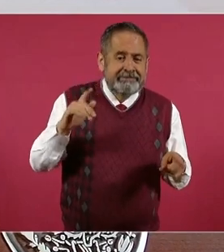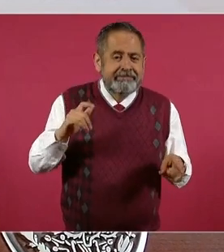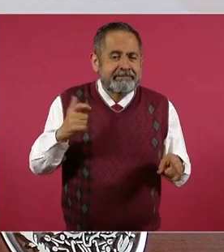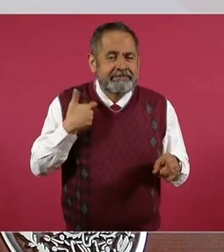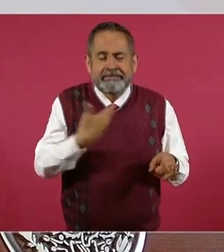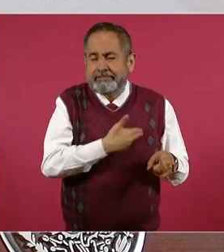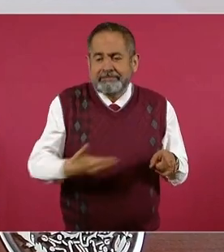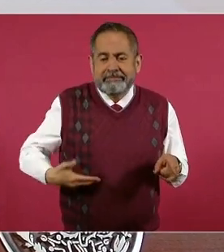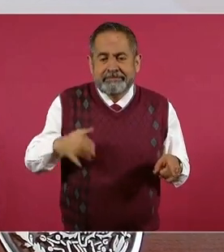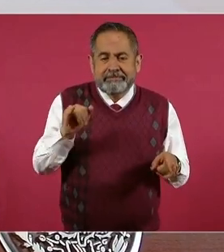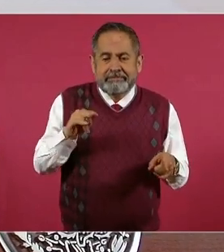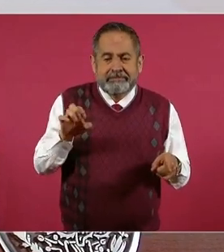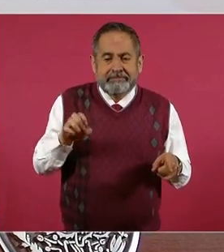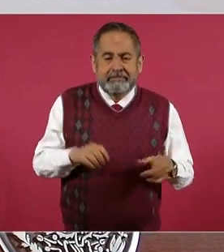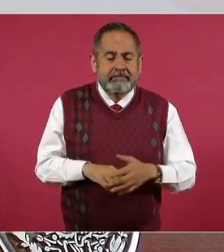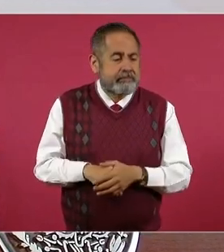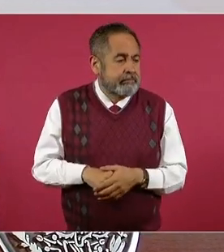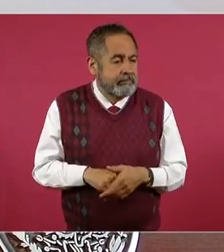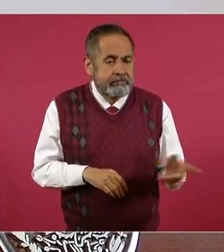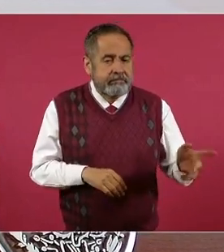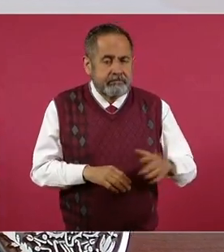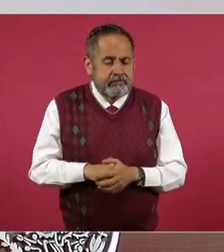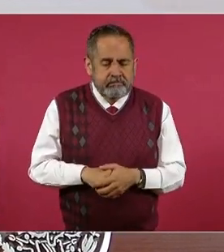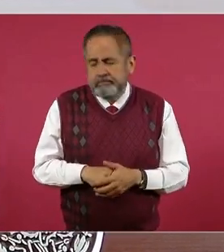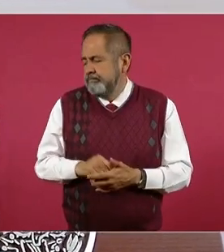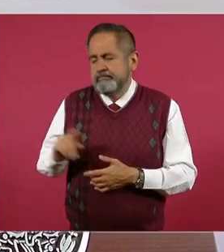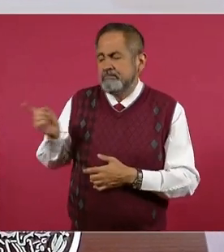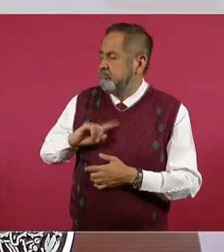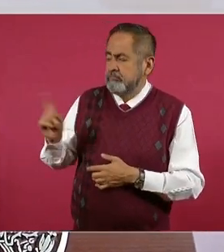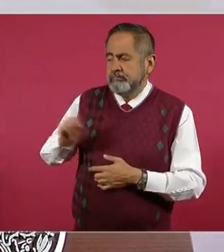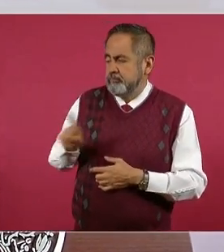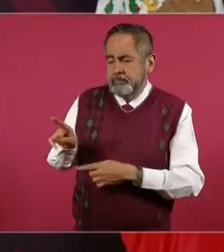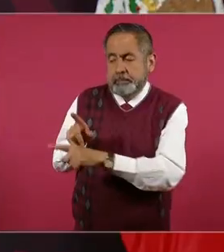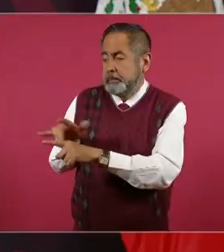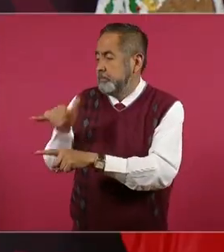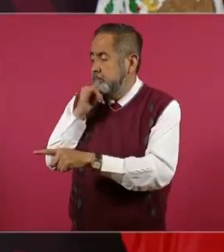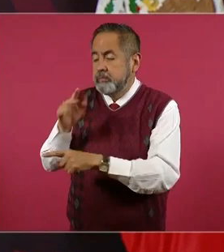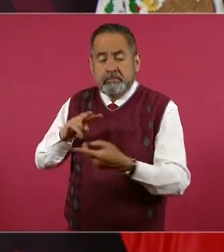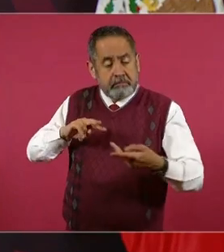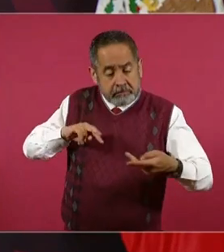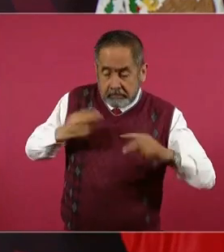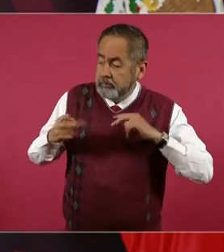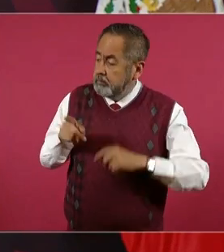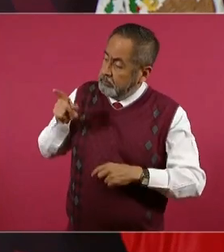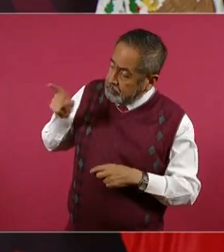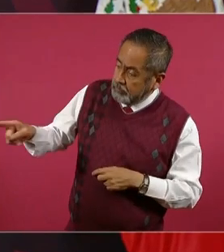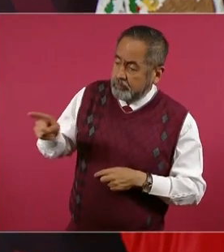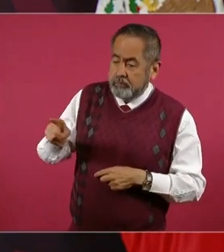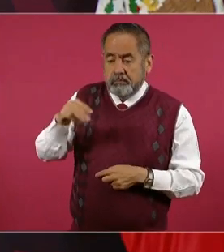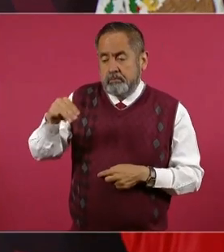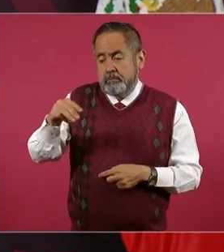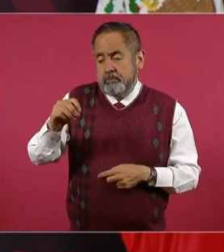de que quien había rebasado el tope de campaña habíamos sido nosotros.